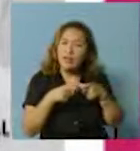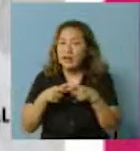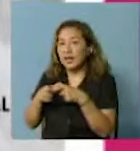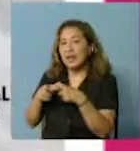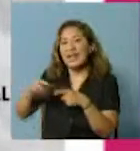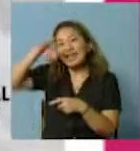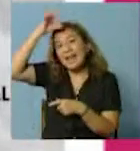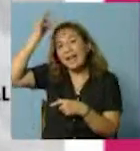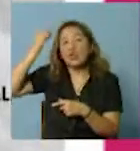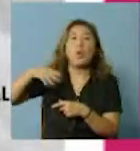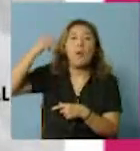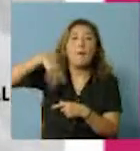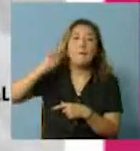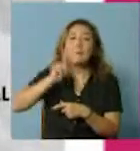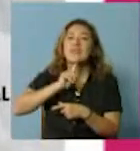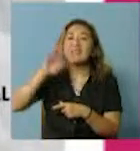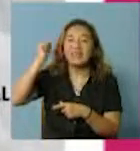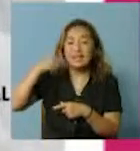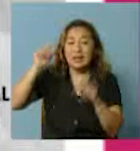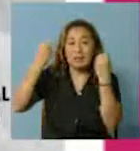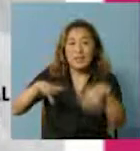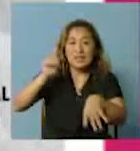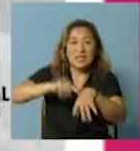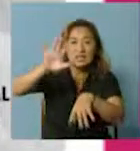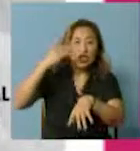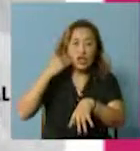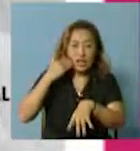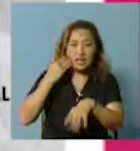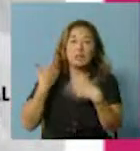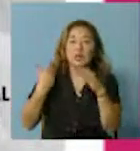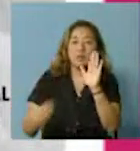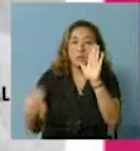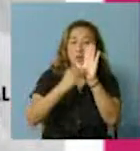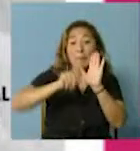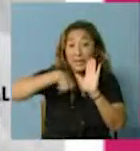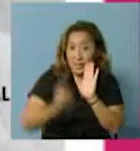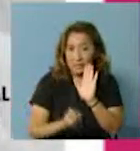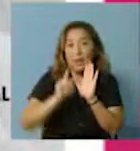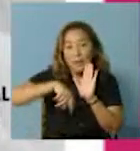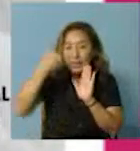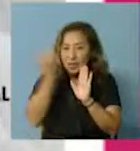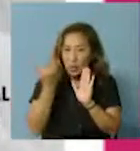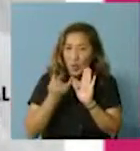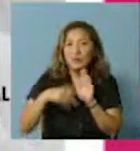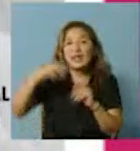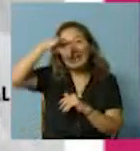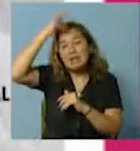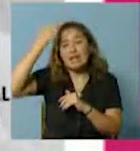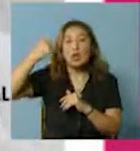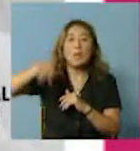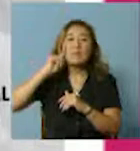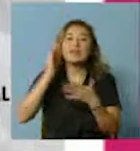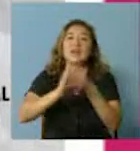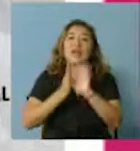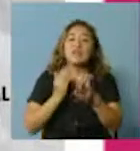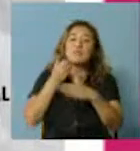ser en el teatro mitre a partir de las 17 horas van a empezar las acreditaciones no mañana mañana mañana jueves en el teatro mitre entrada libre